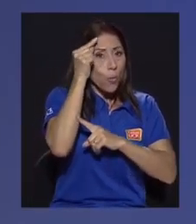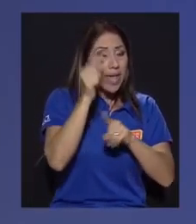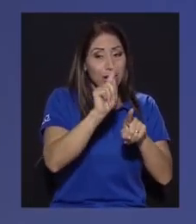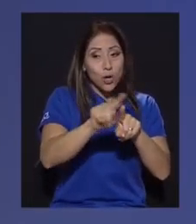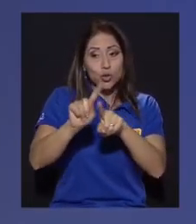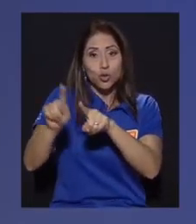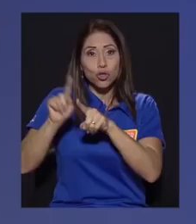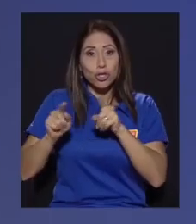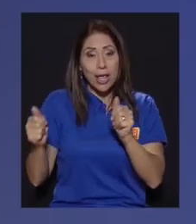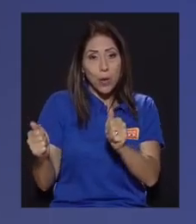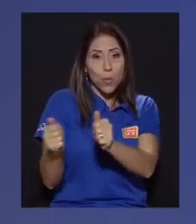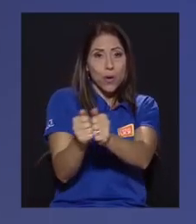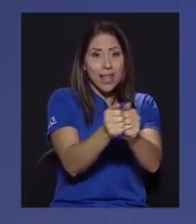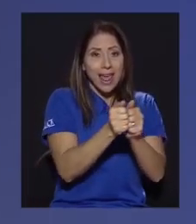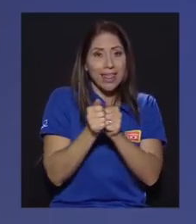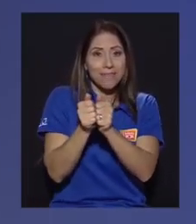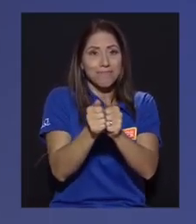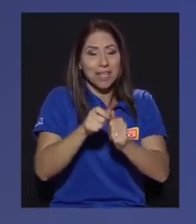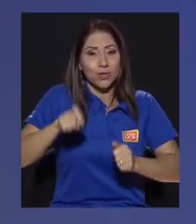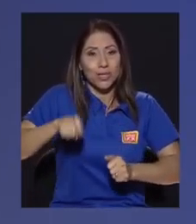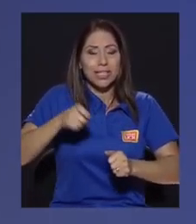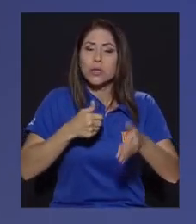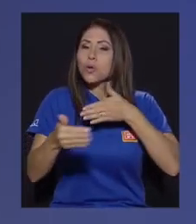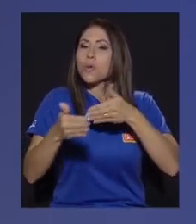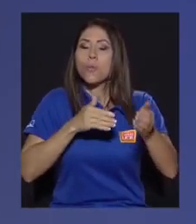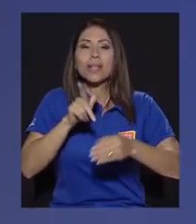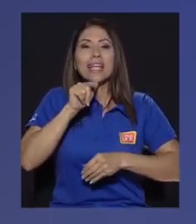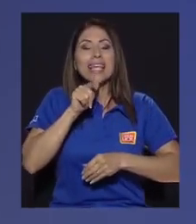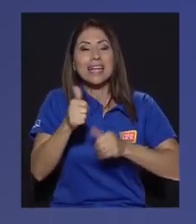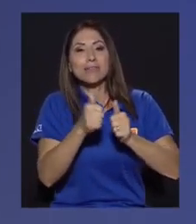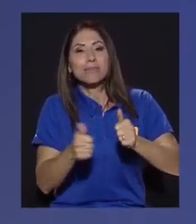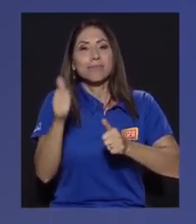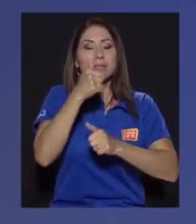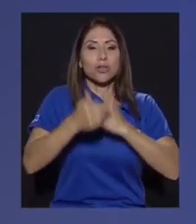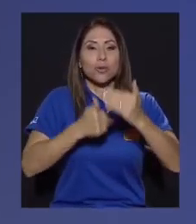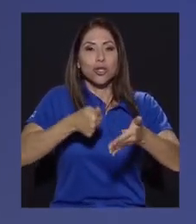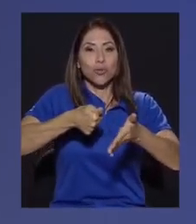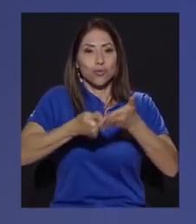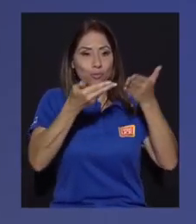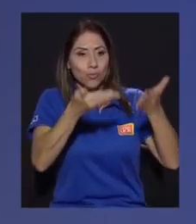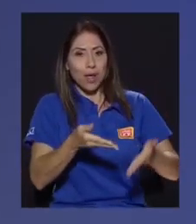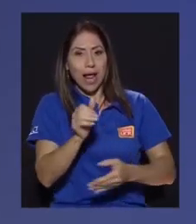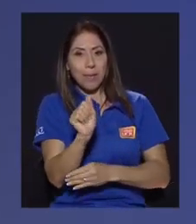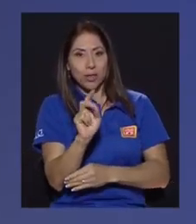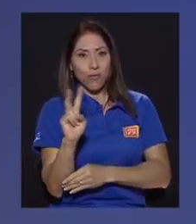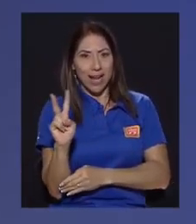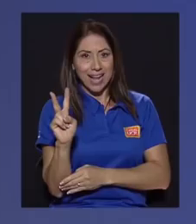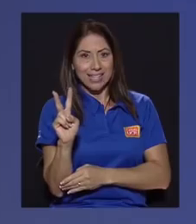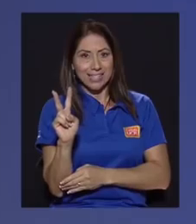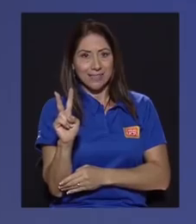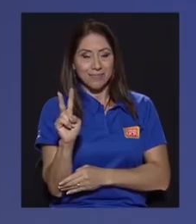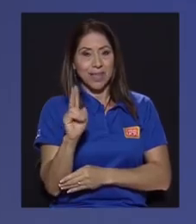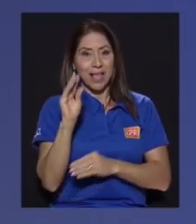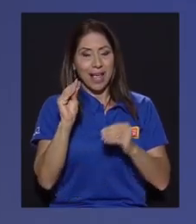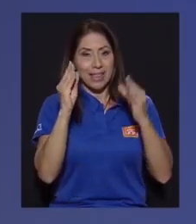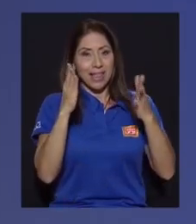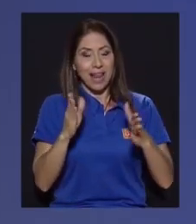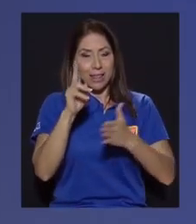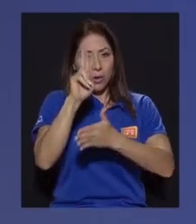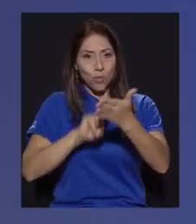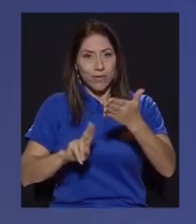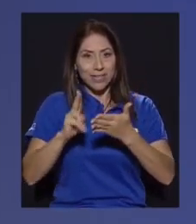necesarios y quiénes sean los protagonistas en los procesos electorales estamos cuando armando vargas catedrático